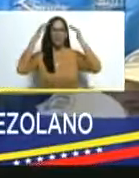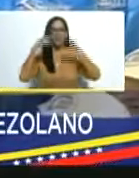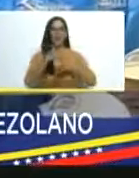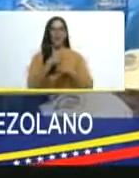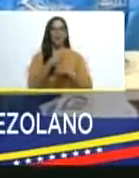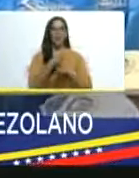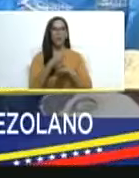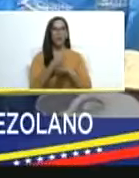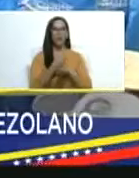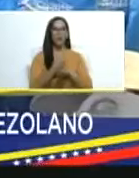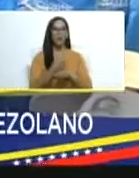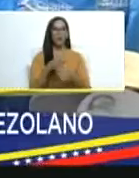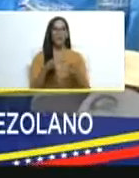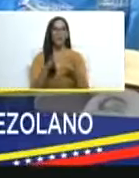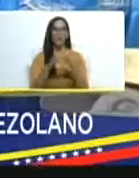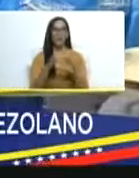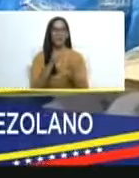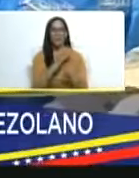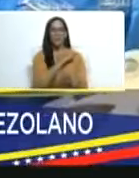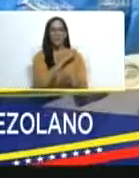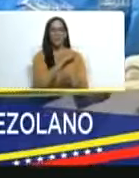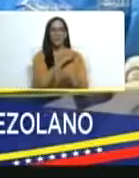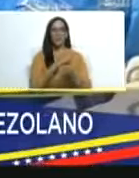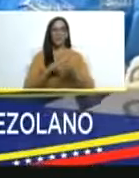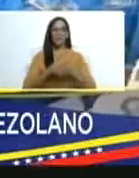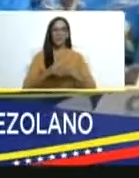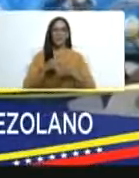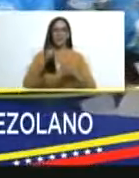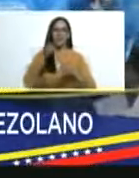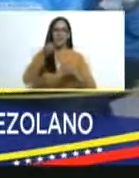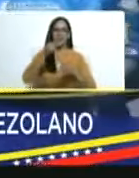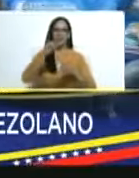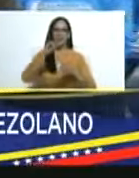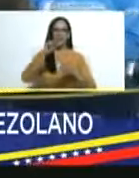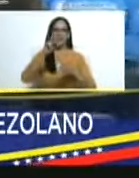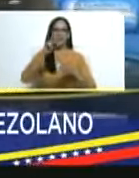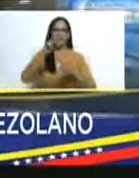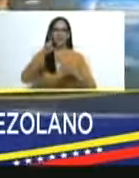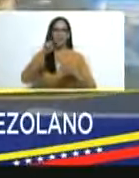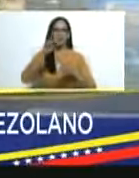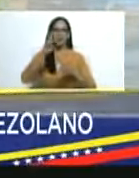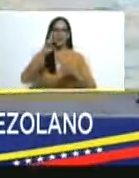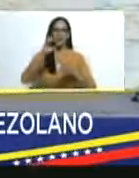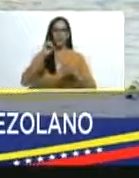gobernador, compañero almirante Gilberto Pinto.